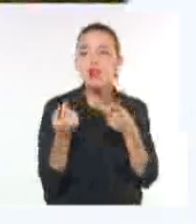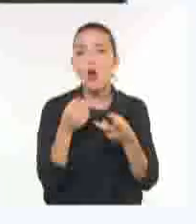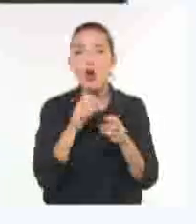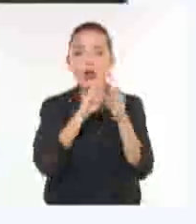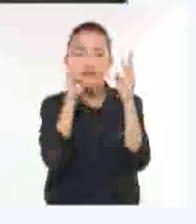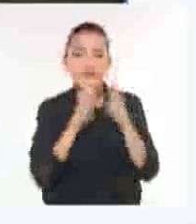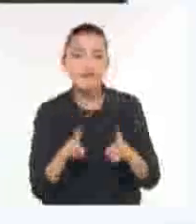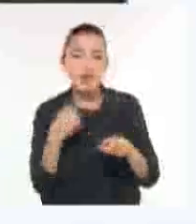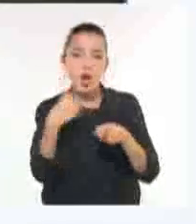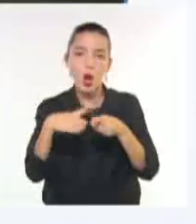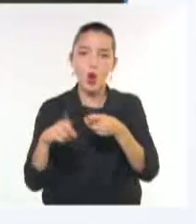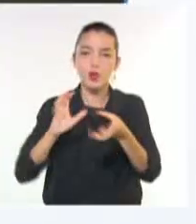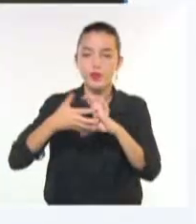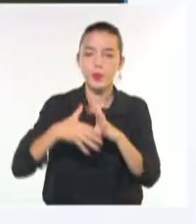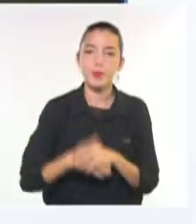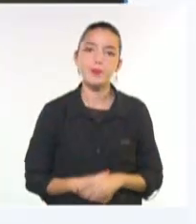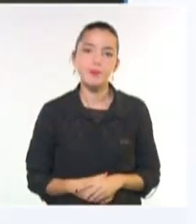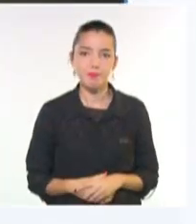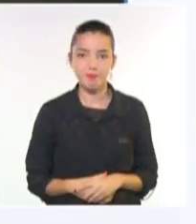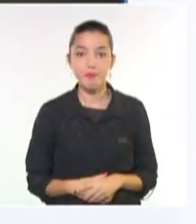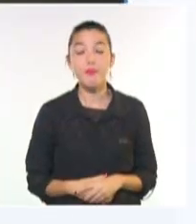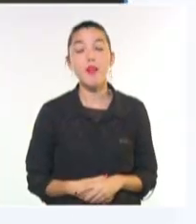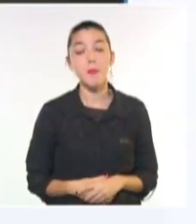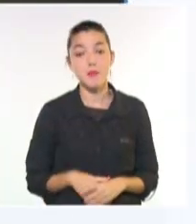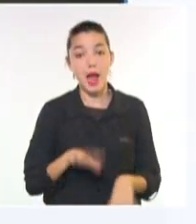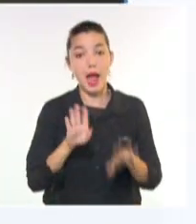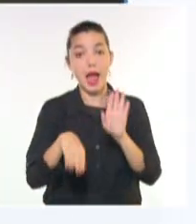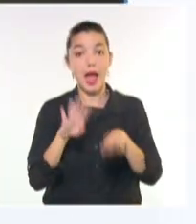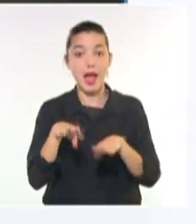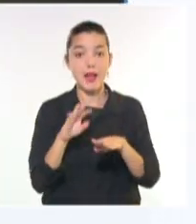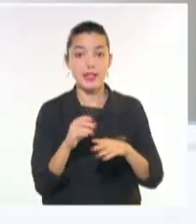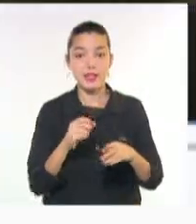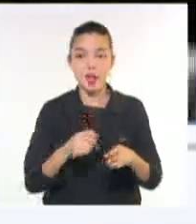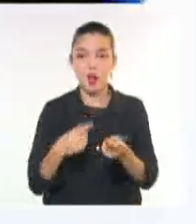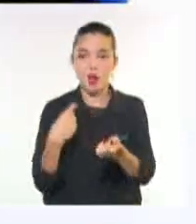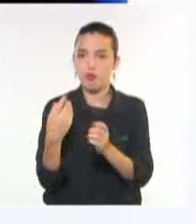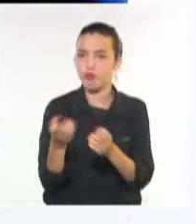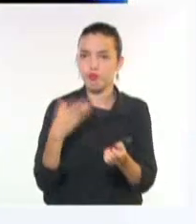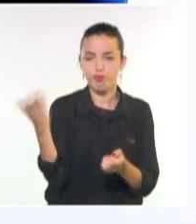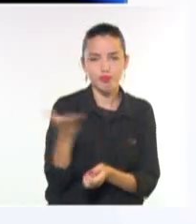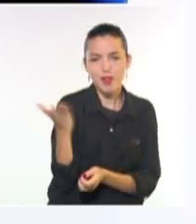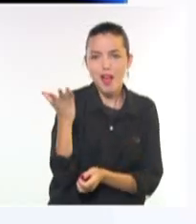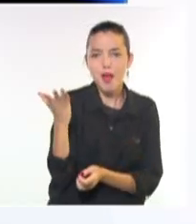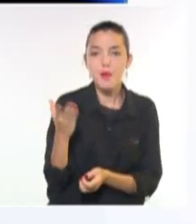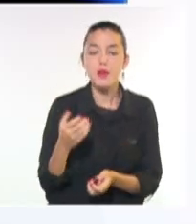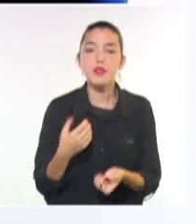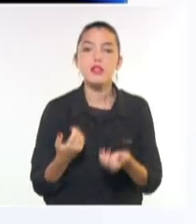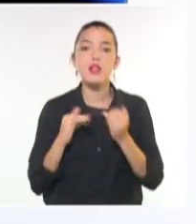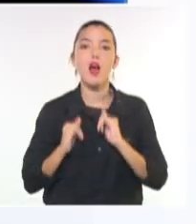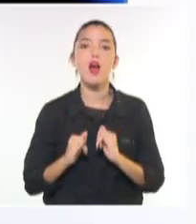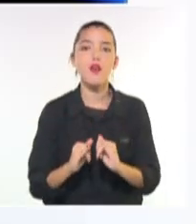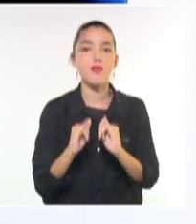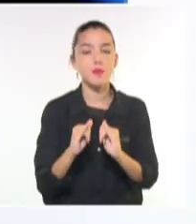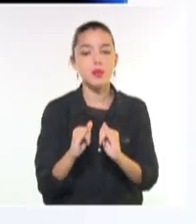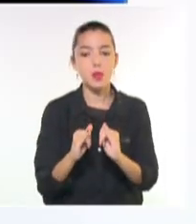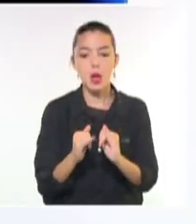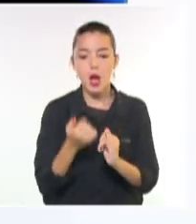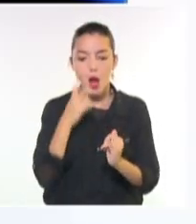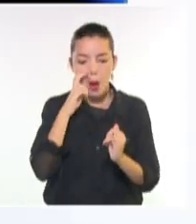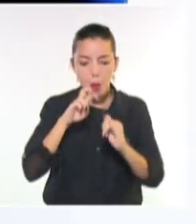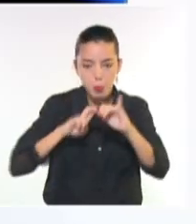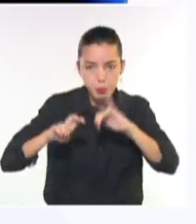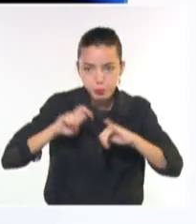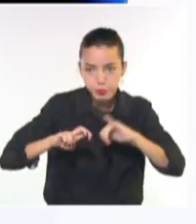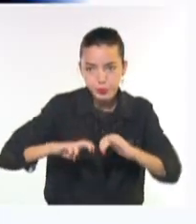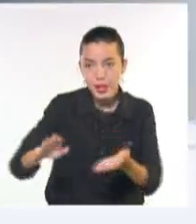plataformas. Sin embargo, a veces la inmediatez puede llevar a algunos usuarios a compartir información no verificada. Se difunden